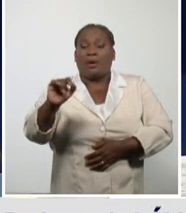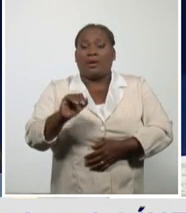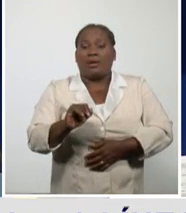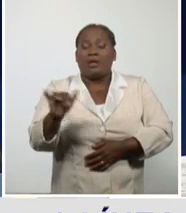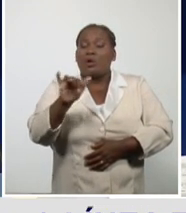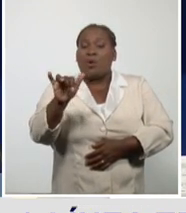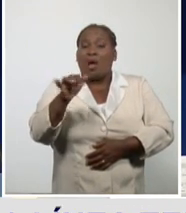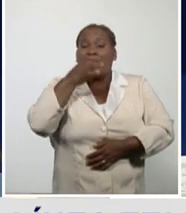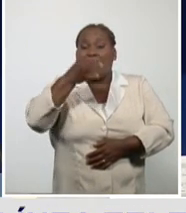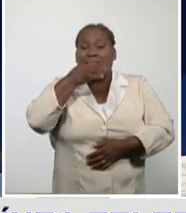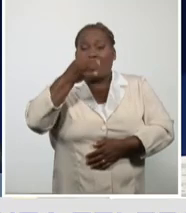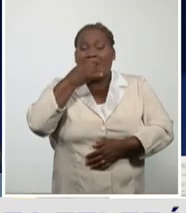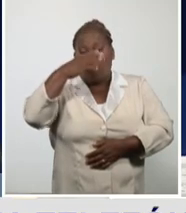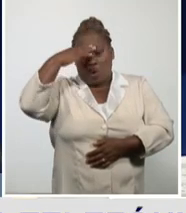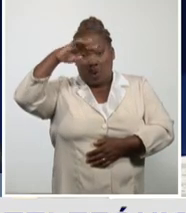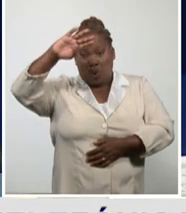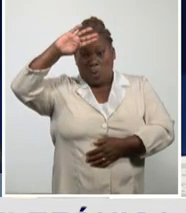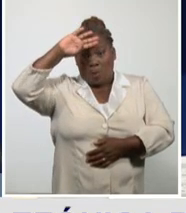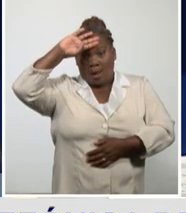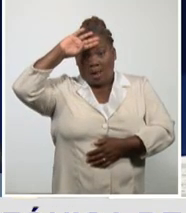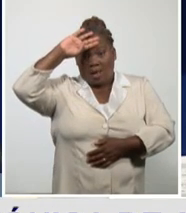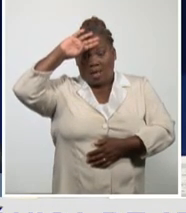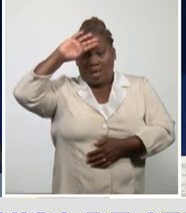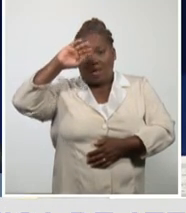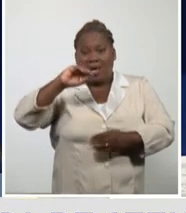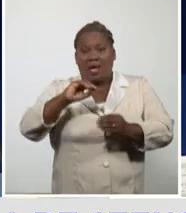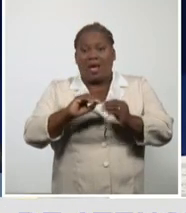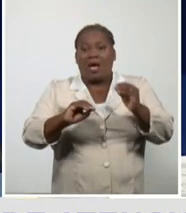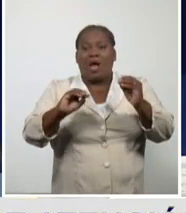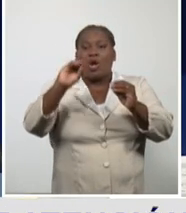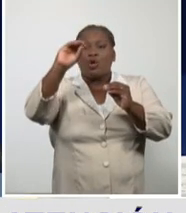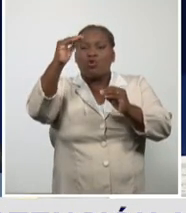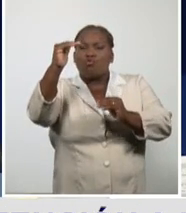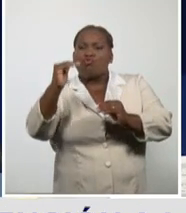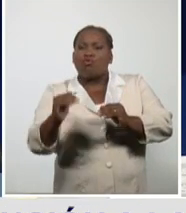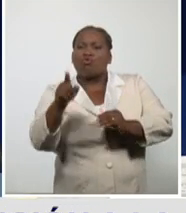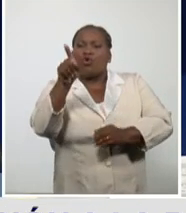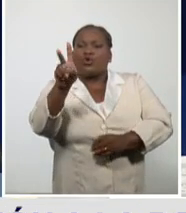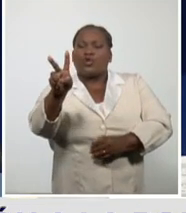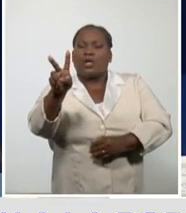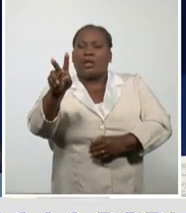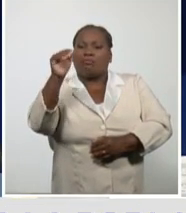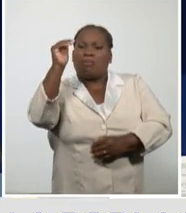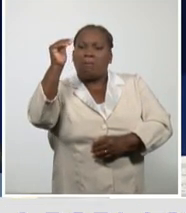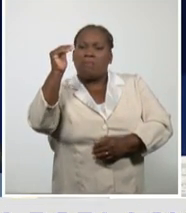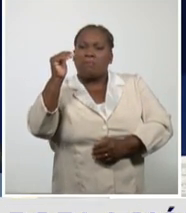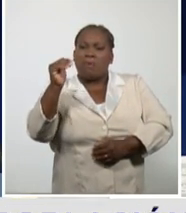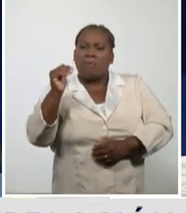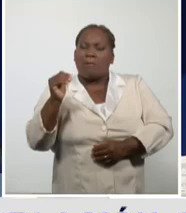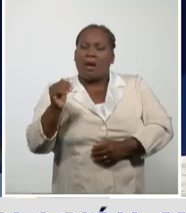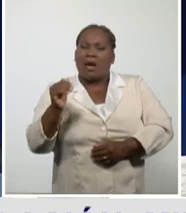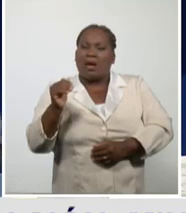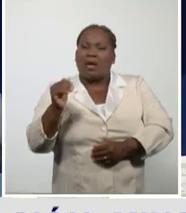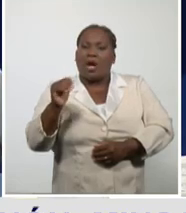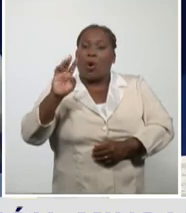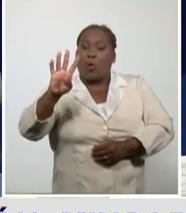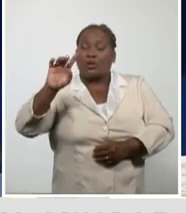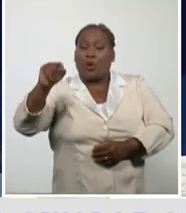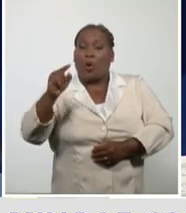al inicio, Cuba se sitúa en el lugar número 12 con la tasa de 4,1% que